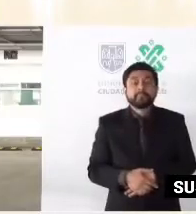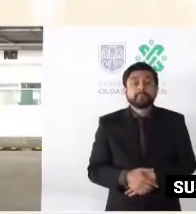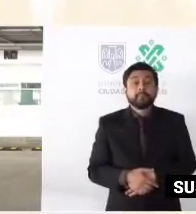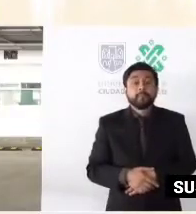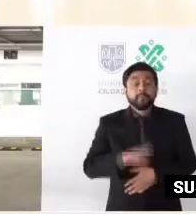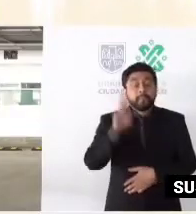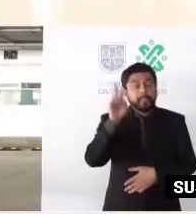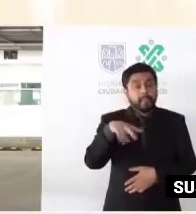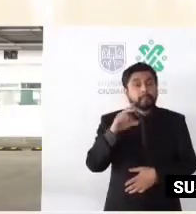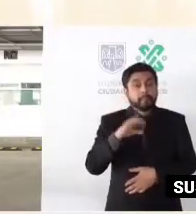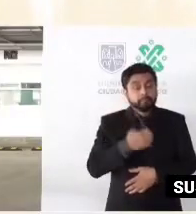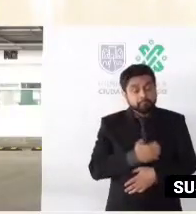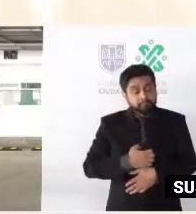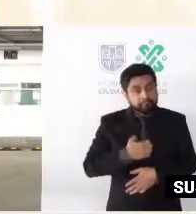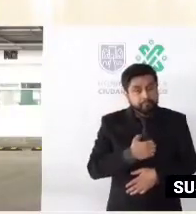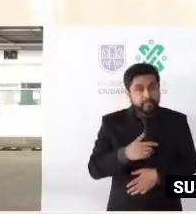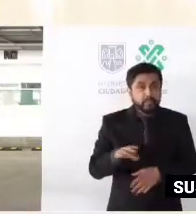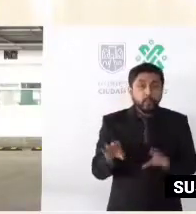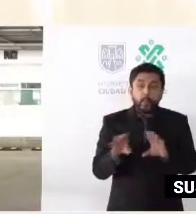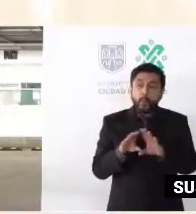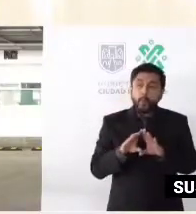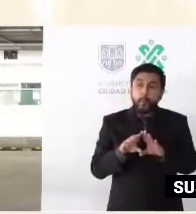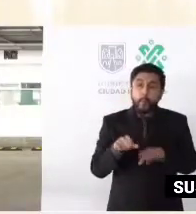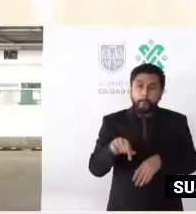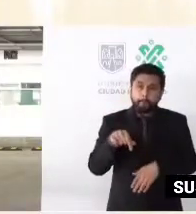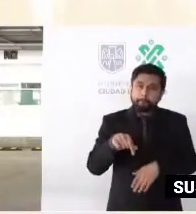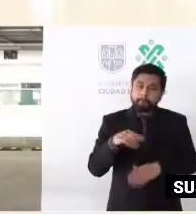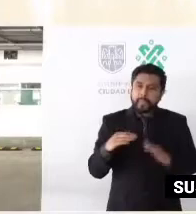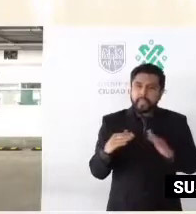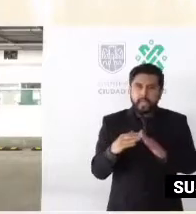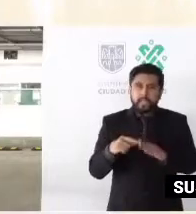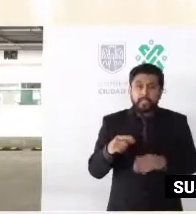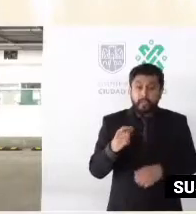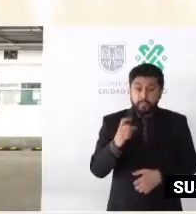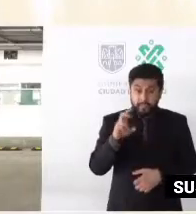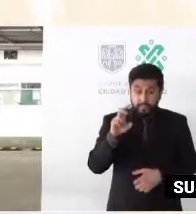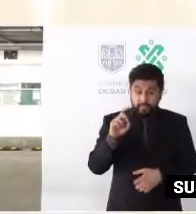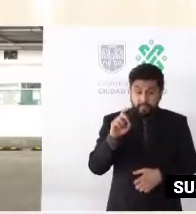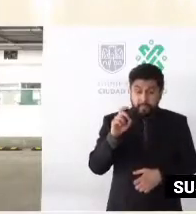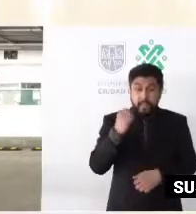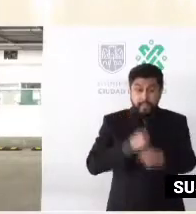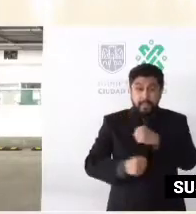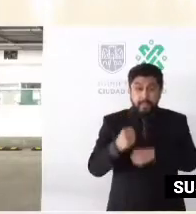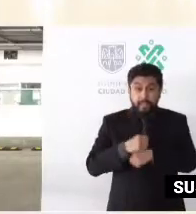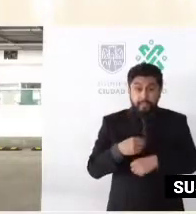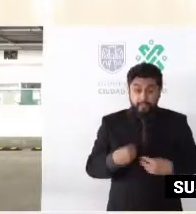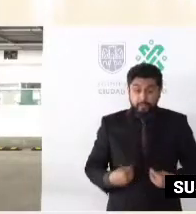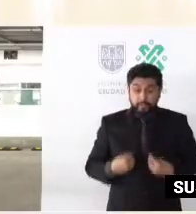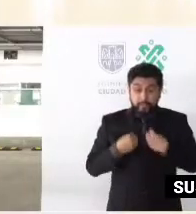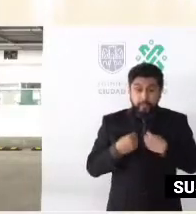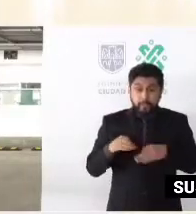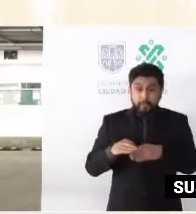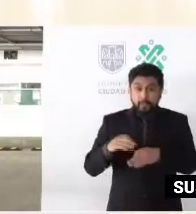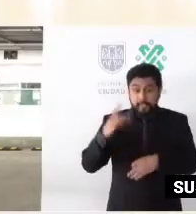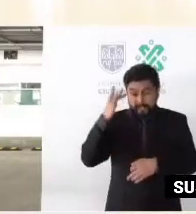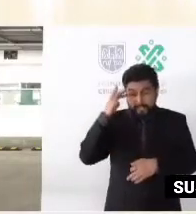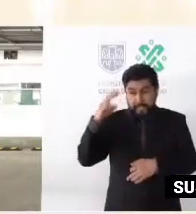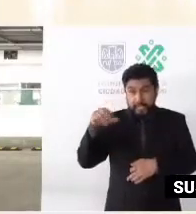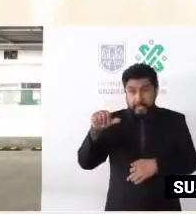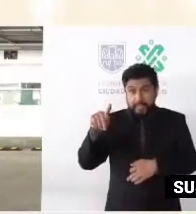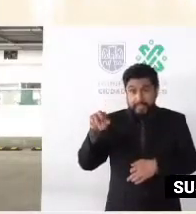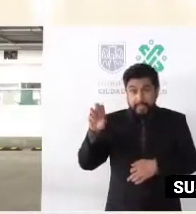contenta de estar en mi casa, viví 30 años aquí en San Andrés Totoltepec, pegadito a Topilejo, así que es